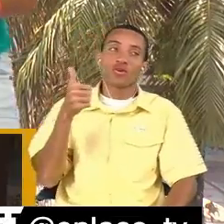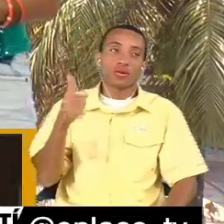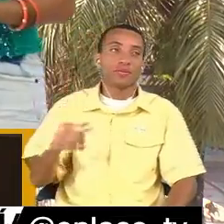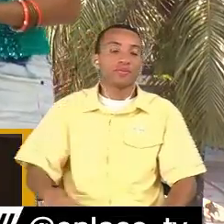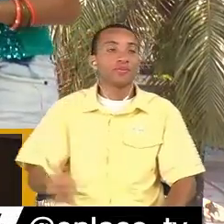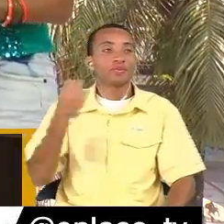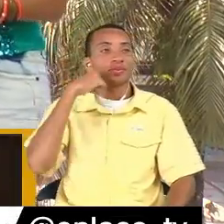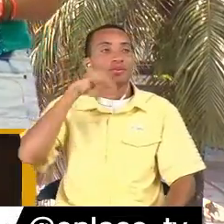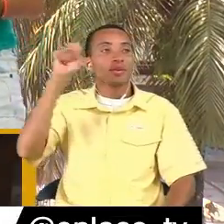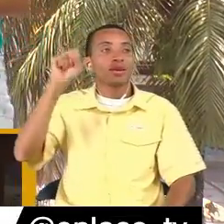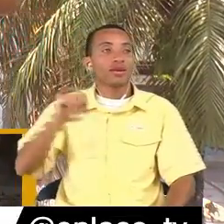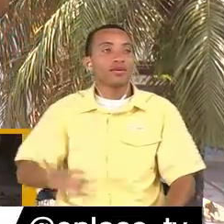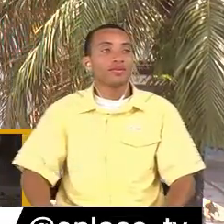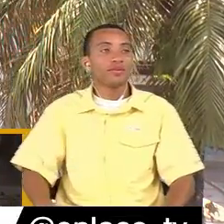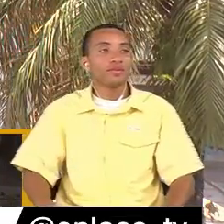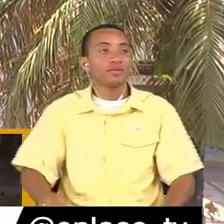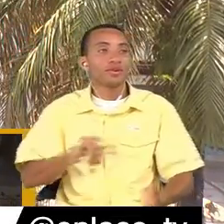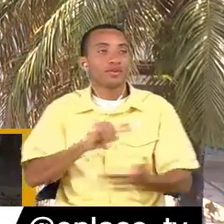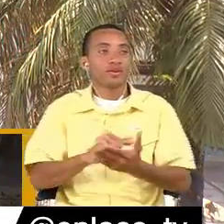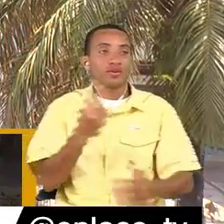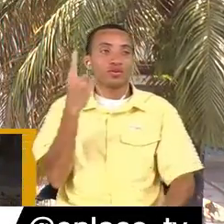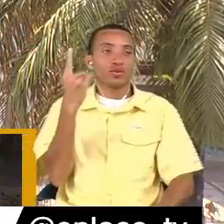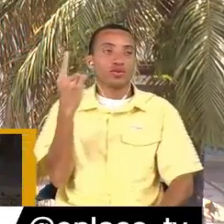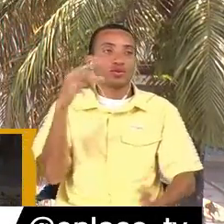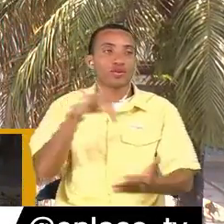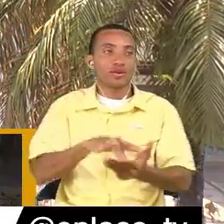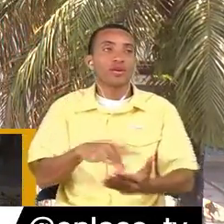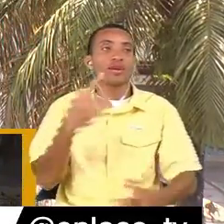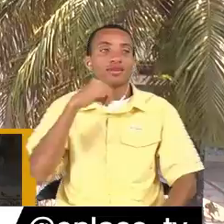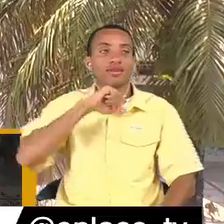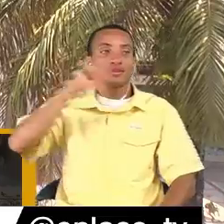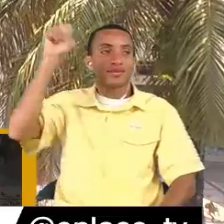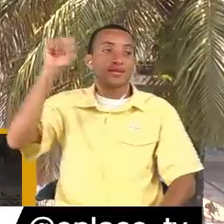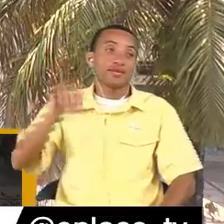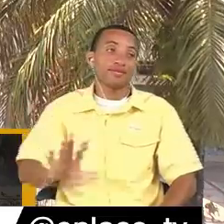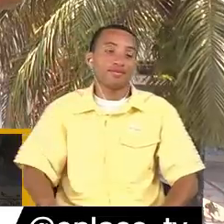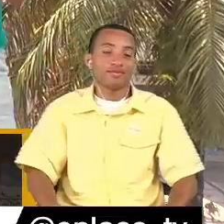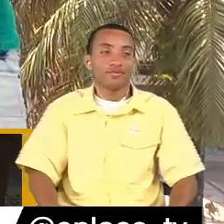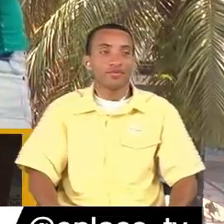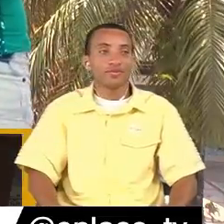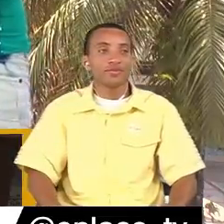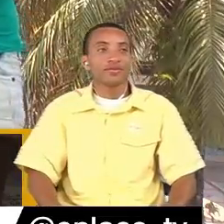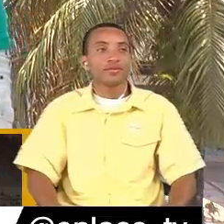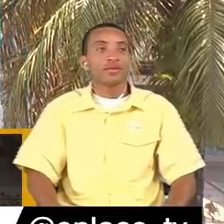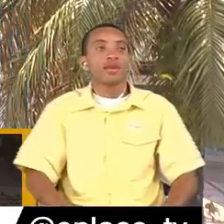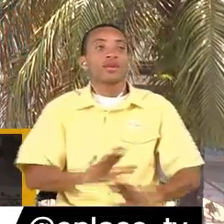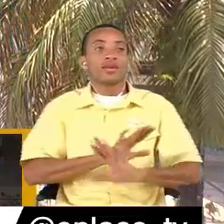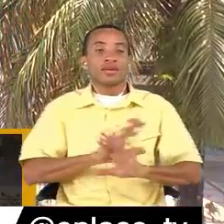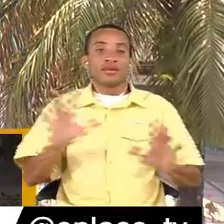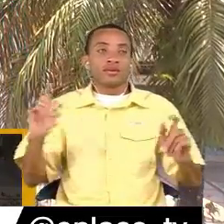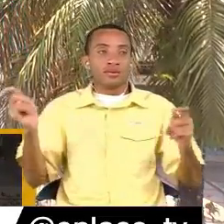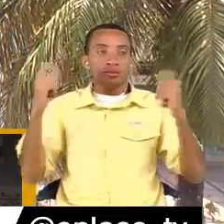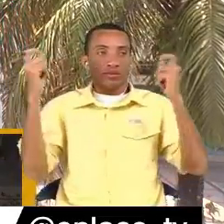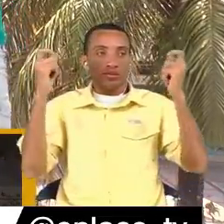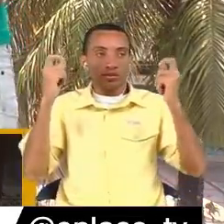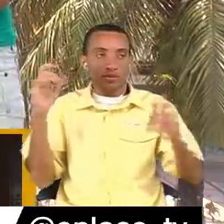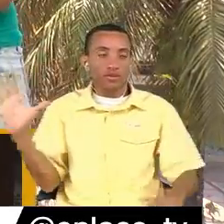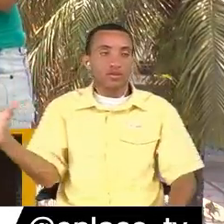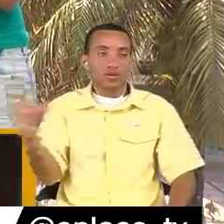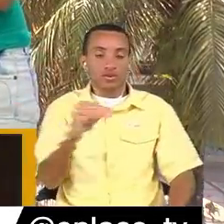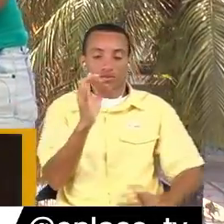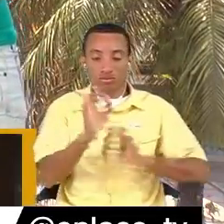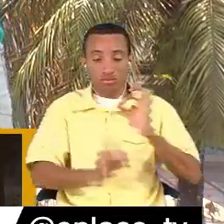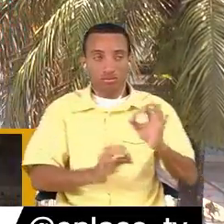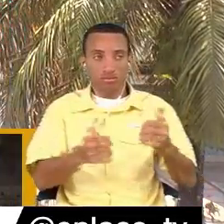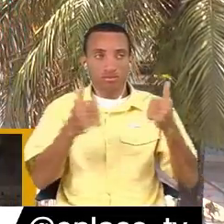reality show. Ay, gracias, por eso igual fui el único participante. Por eso eres el ganador. Bueno, pues esa es nuestra campaña, queremos bueno. que todos estén seguros.